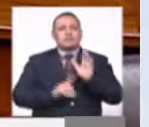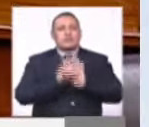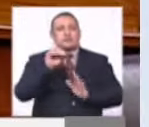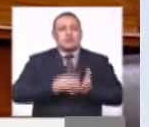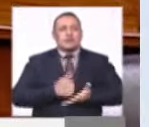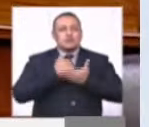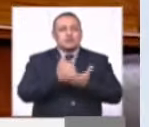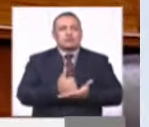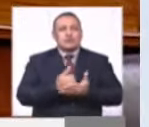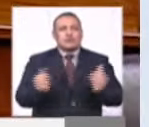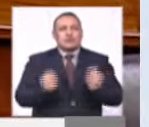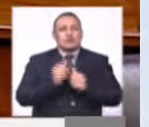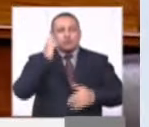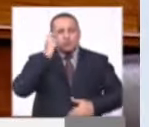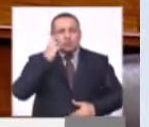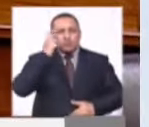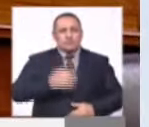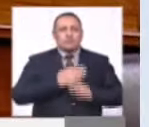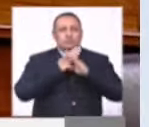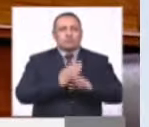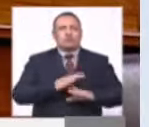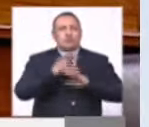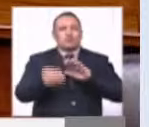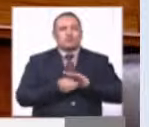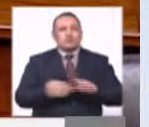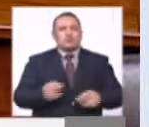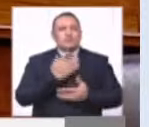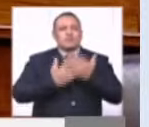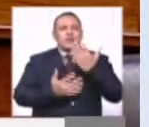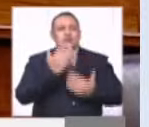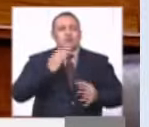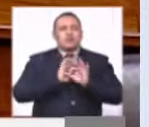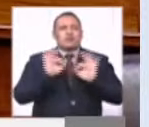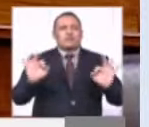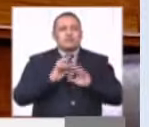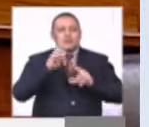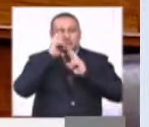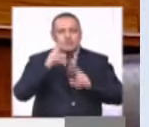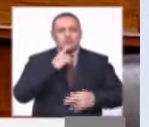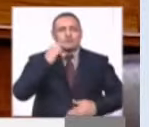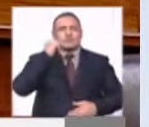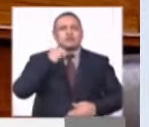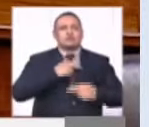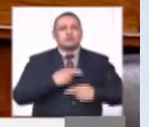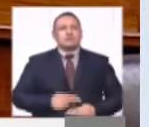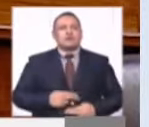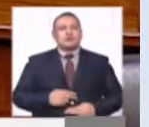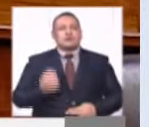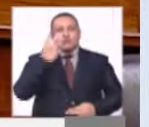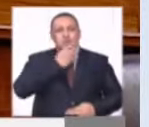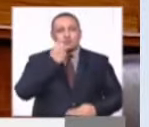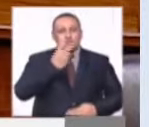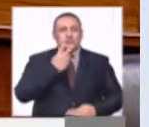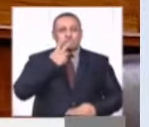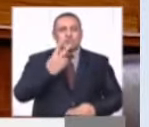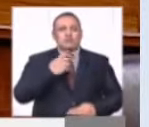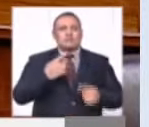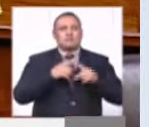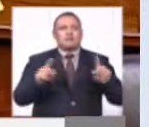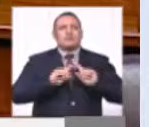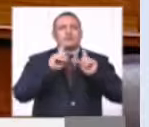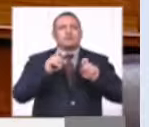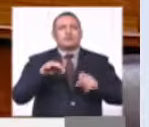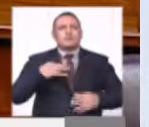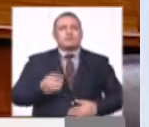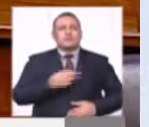y bienestar, política anticorrupción, manos limpias, respeto a los derechos humanos. ¡Qué bonito suena! Pregunto,